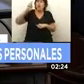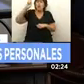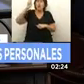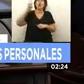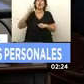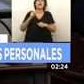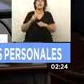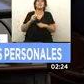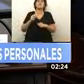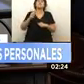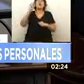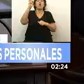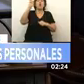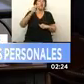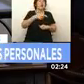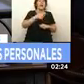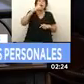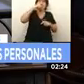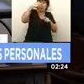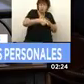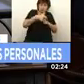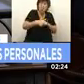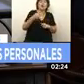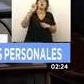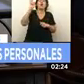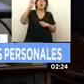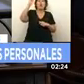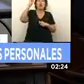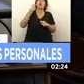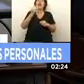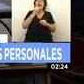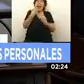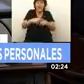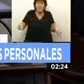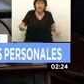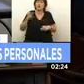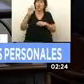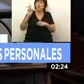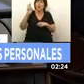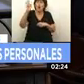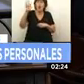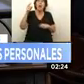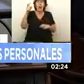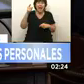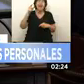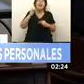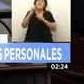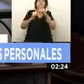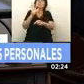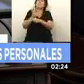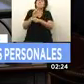cuando ustedes dolarizan El combustible cuando ustedes dolarizan los alimentos profundizan aún más